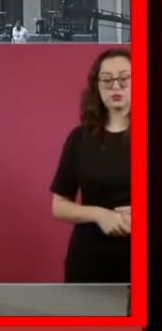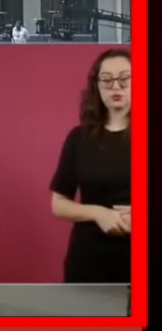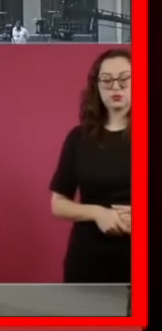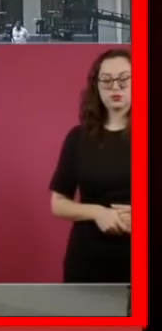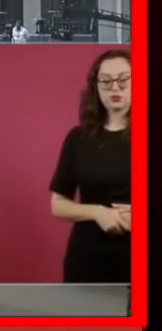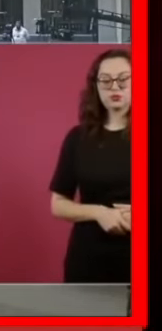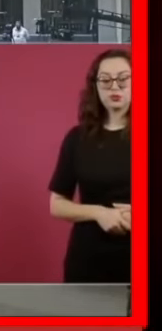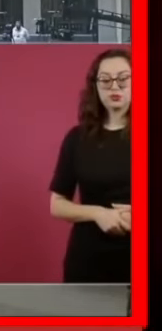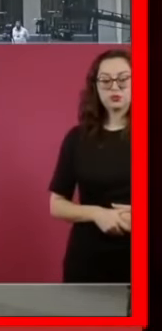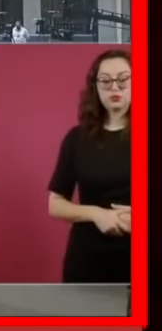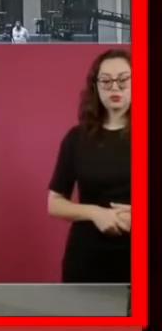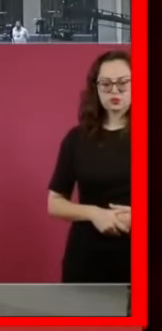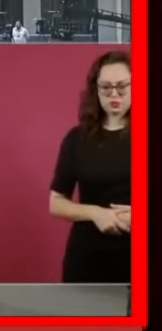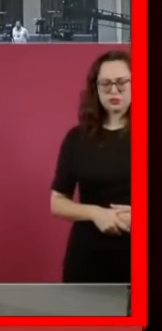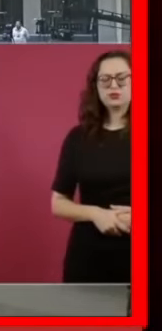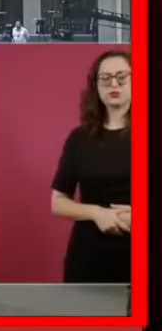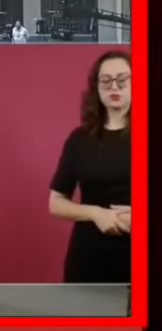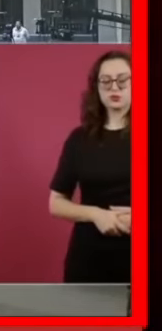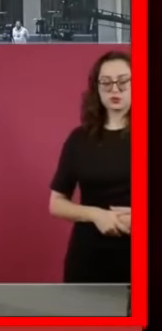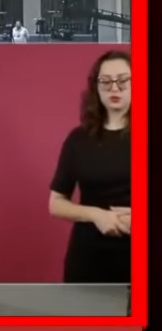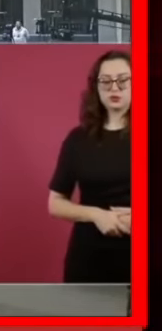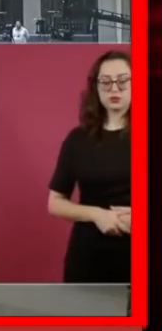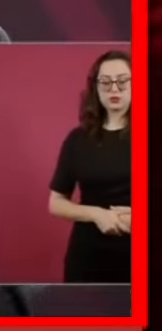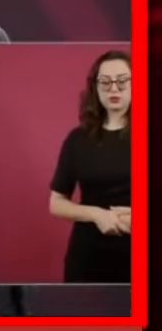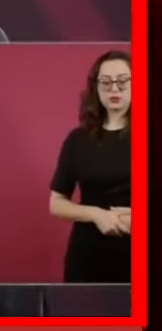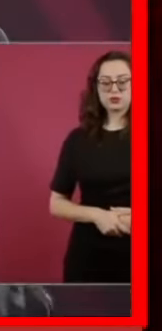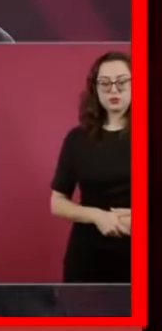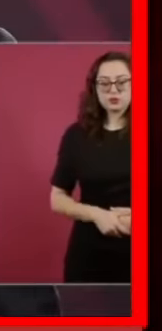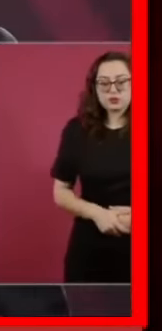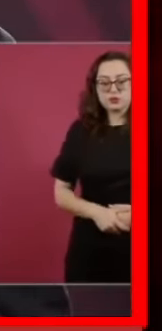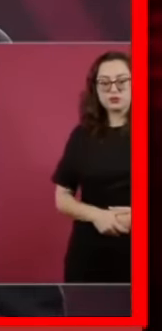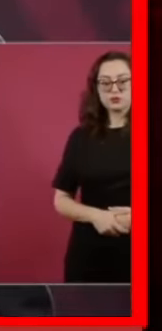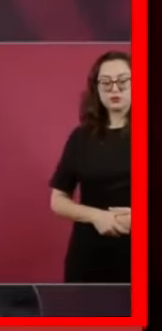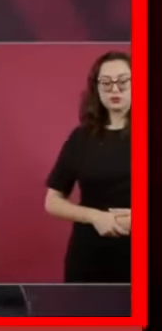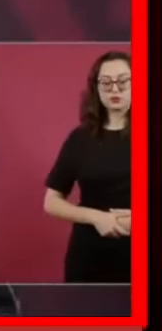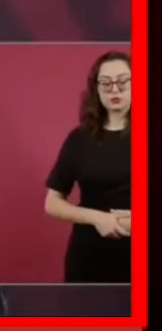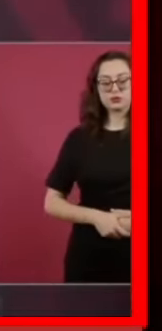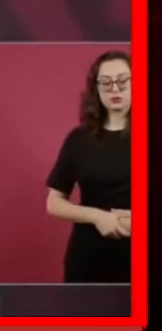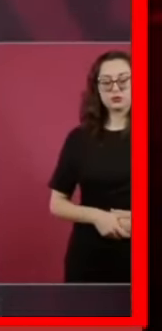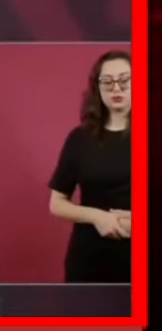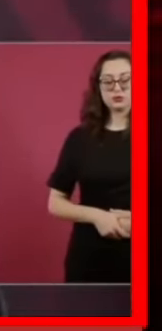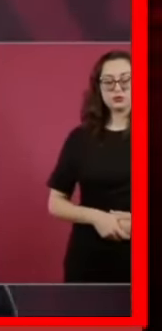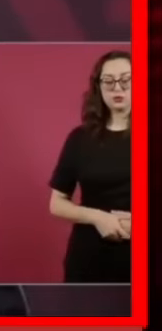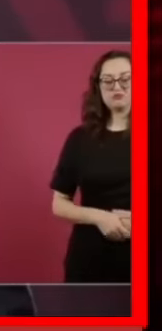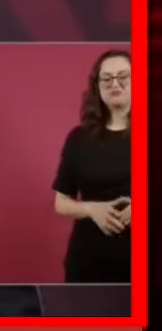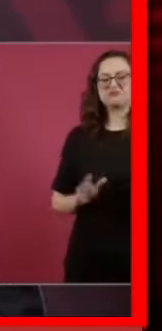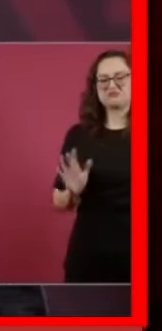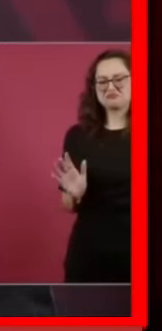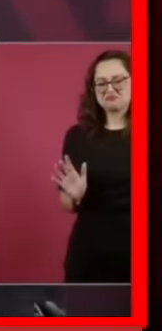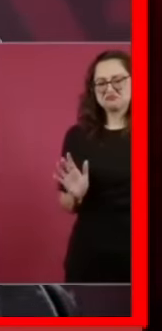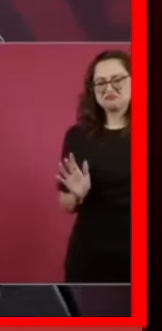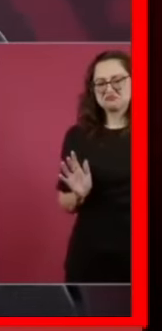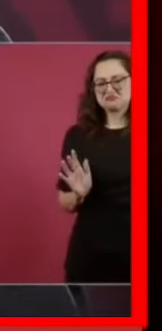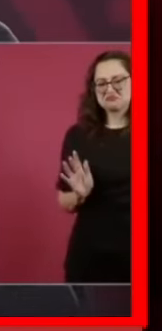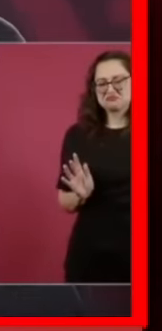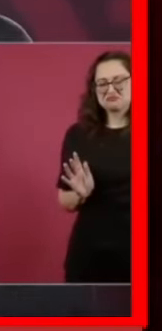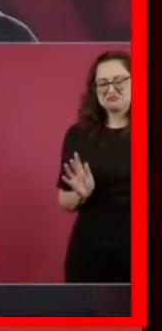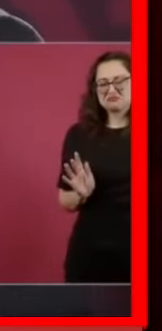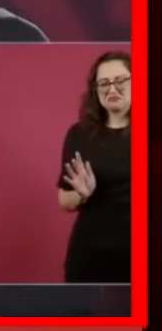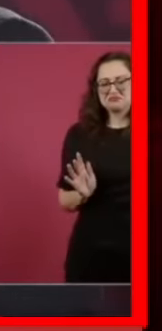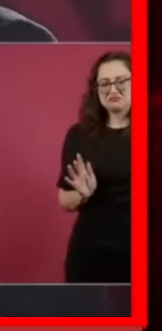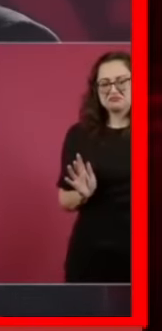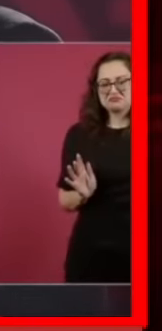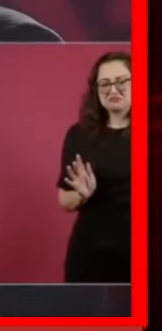mexicano? Sí, pero puede ser que por cuestiones